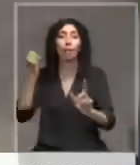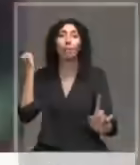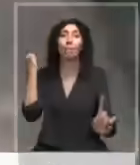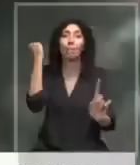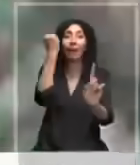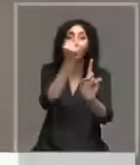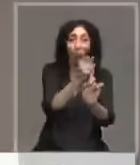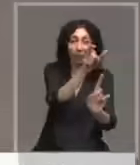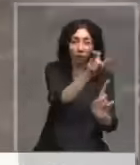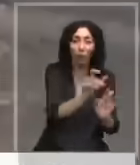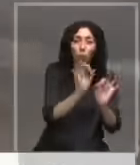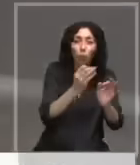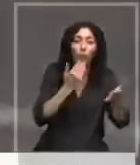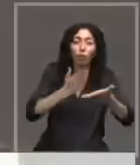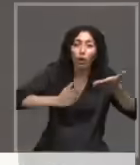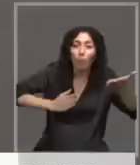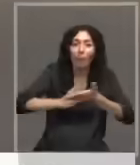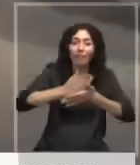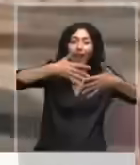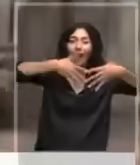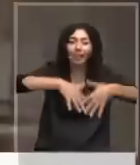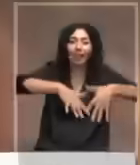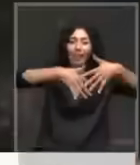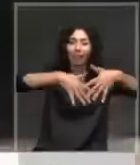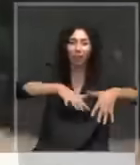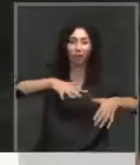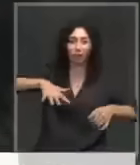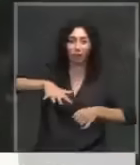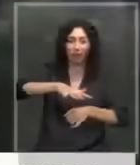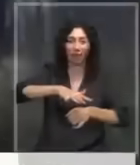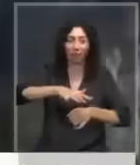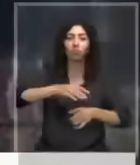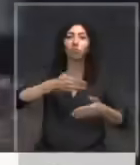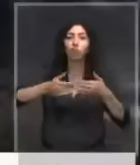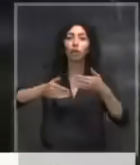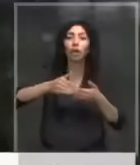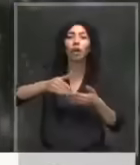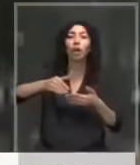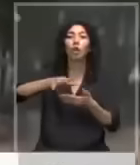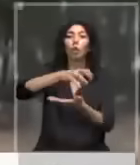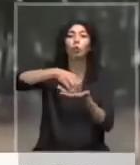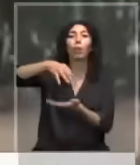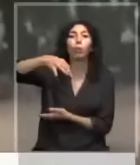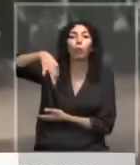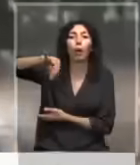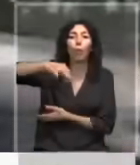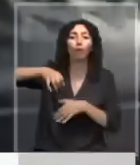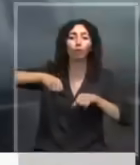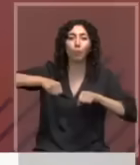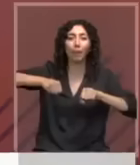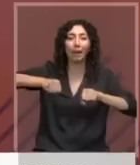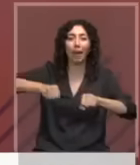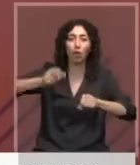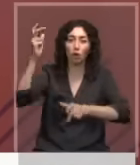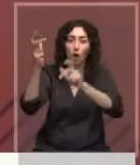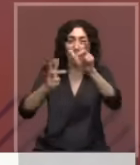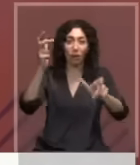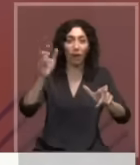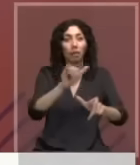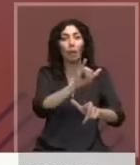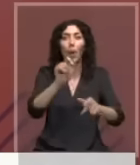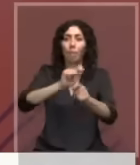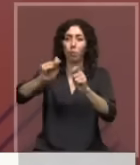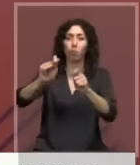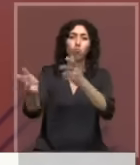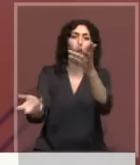estallido social. El contexto es el saqueo a un supermercado en Pudahuel y su posterior incendio. Natalie